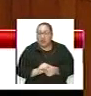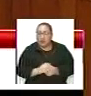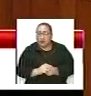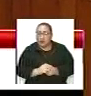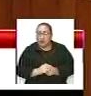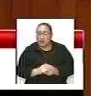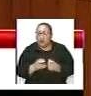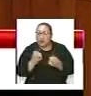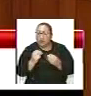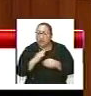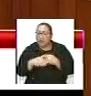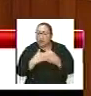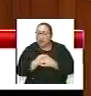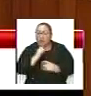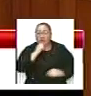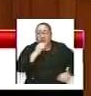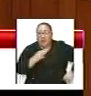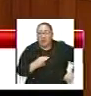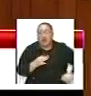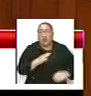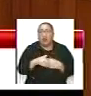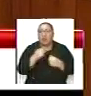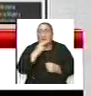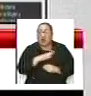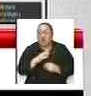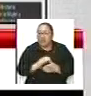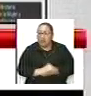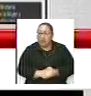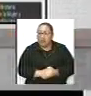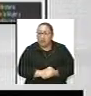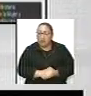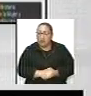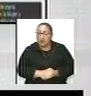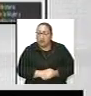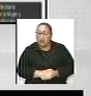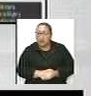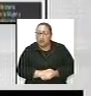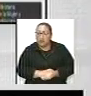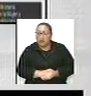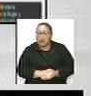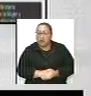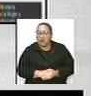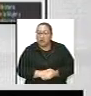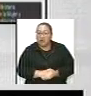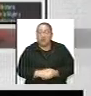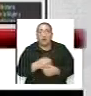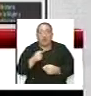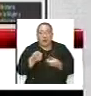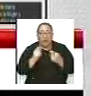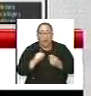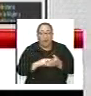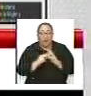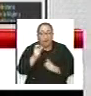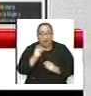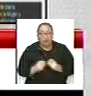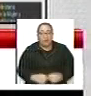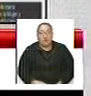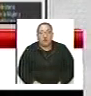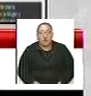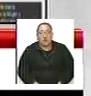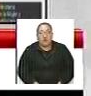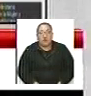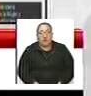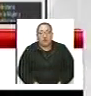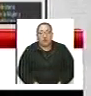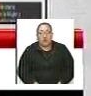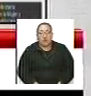con mucho dolor hay que decirlo que hay trata de niñas, niños y adolescentes. Esta trata de personas es la